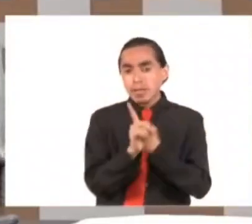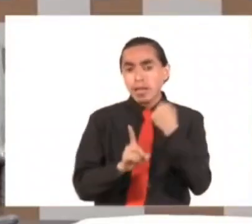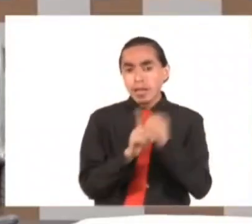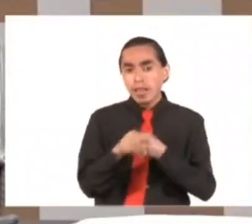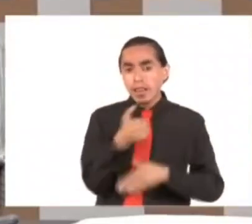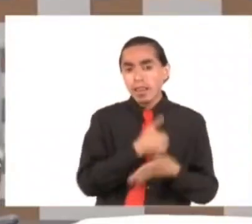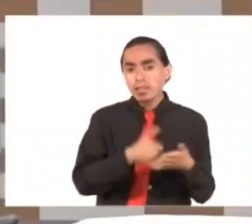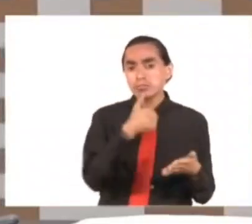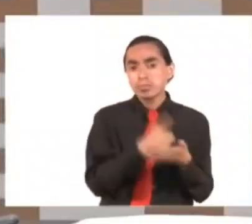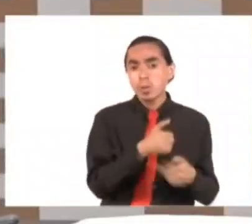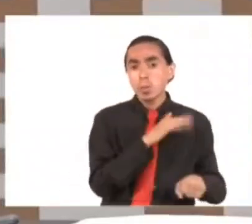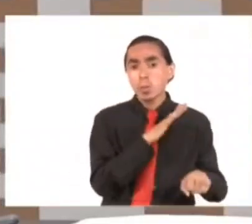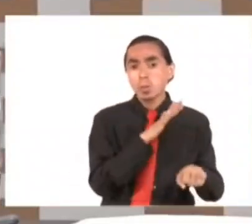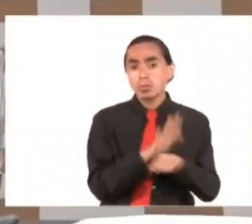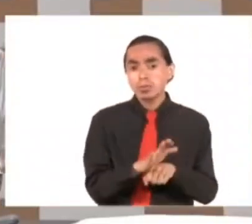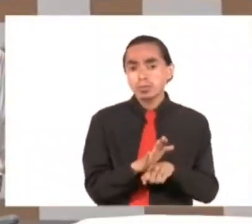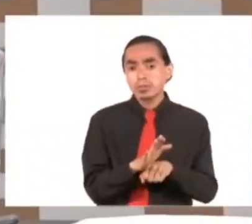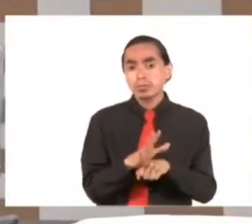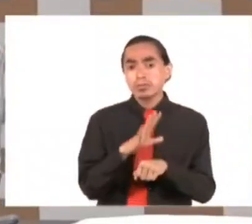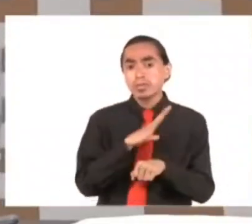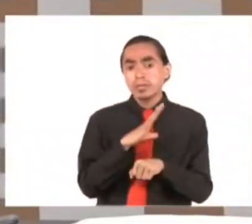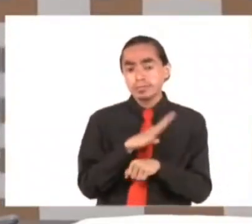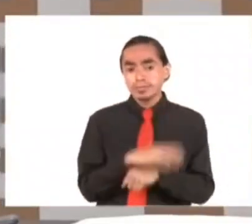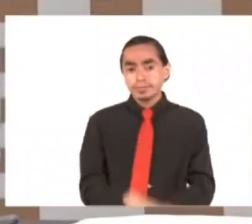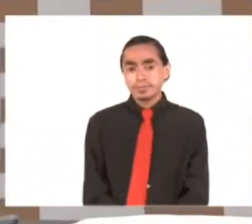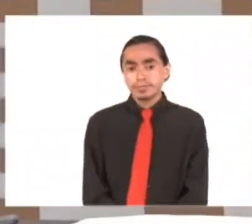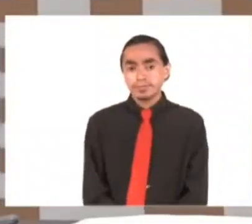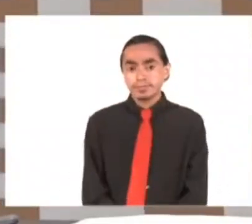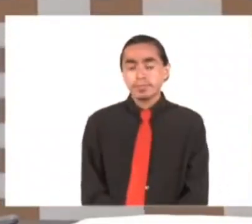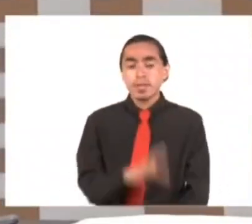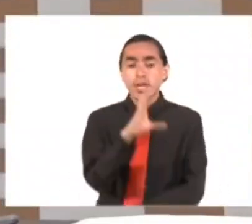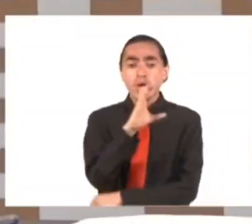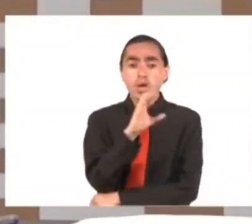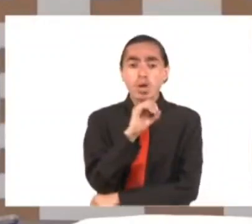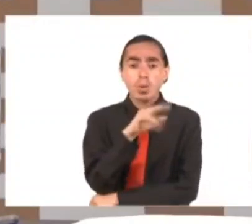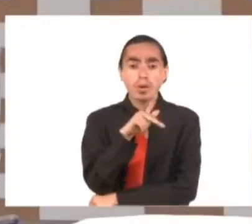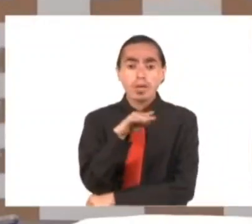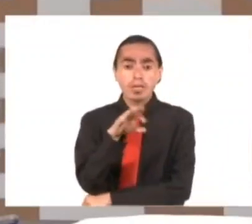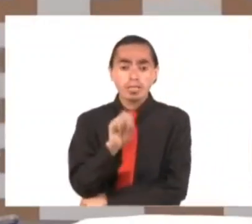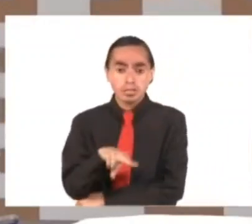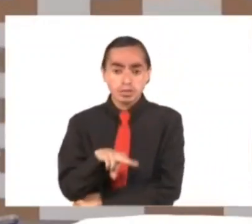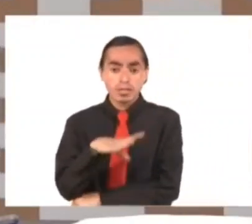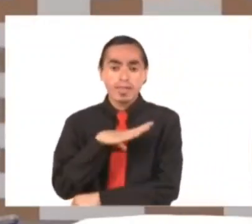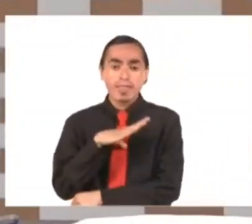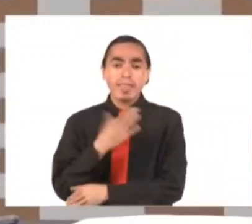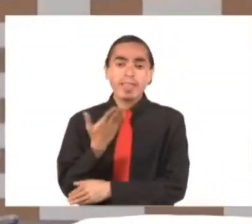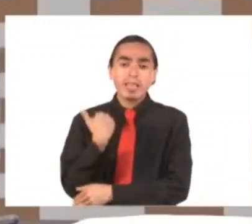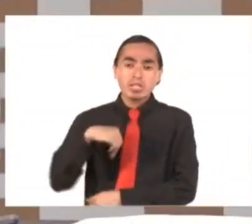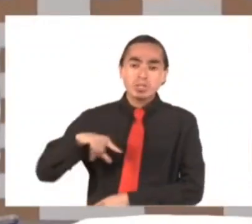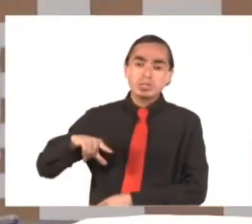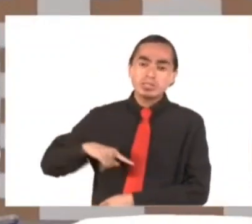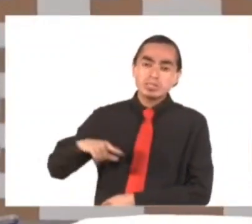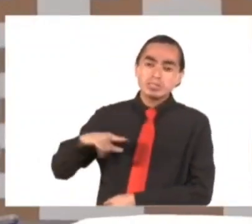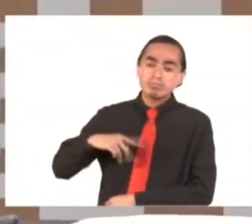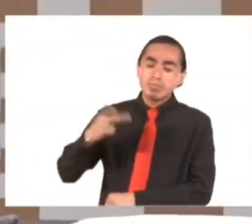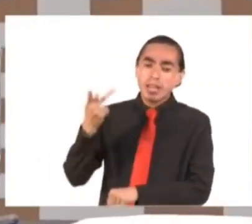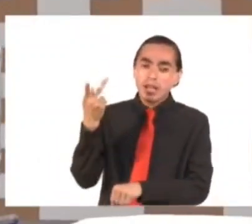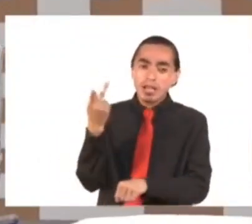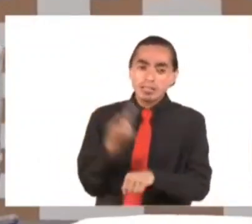en la ciudad, tiene que ver con la compactación de los mismos. Desafortunadamente el gobierno durante décadas o siglos ha generado